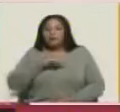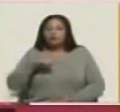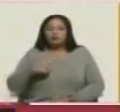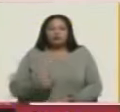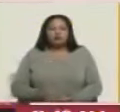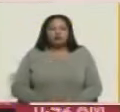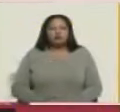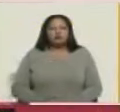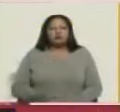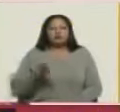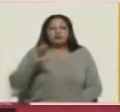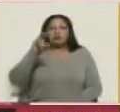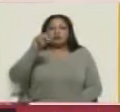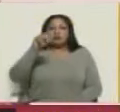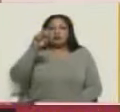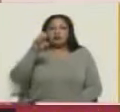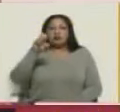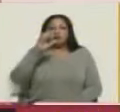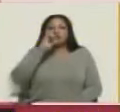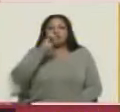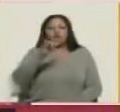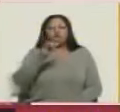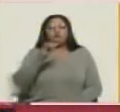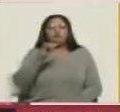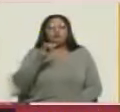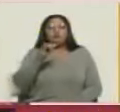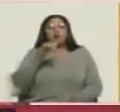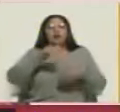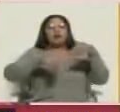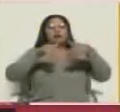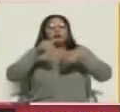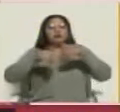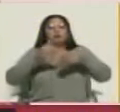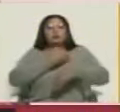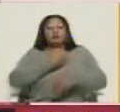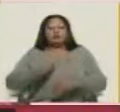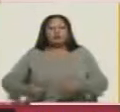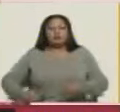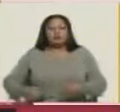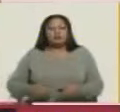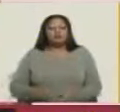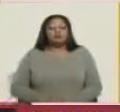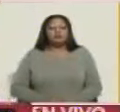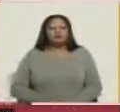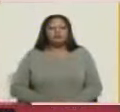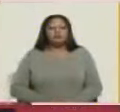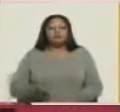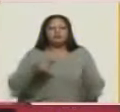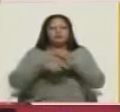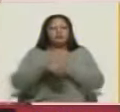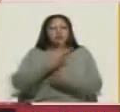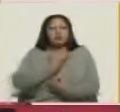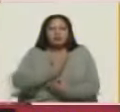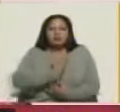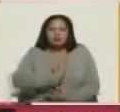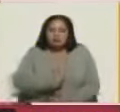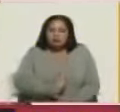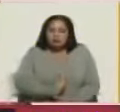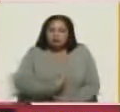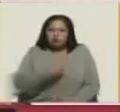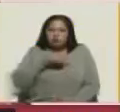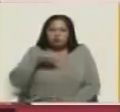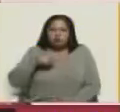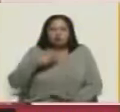el CNE anunció la elección. Y dentro de la tristeza que siempre